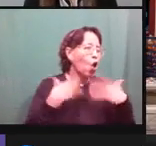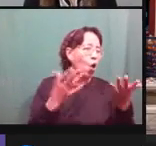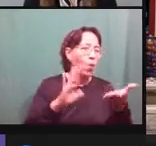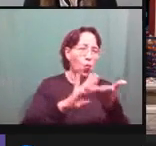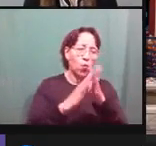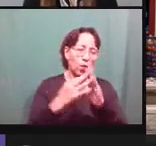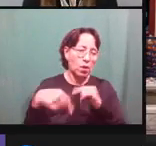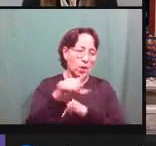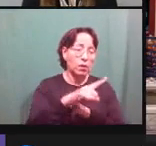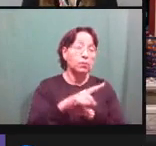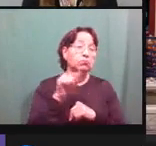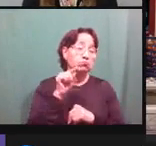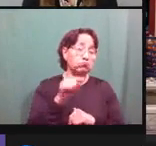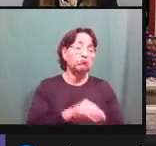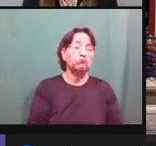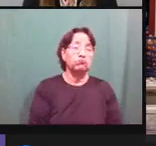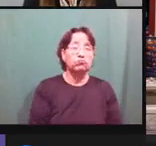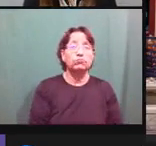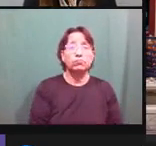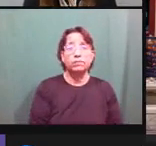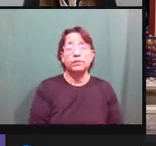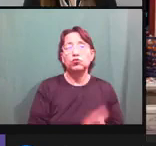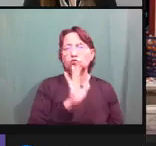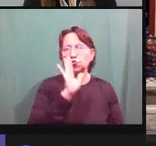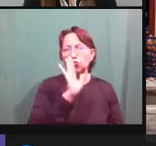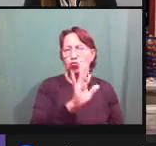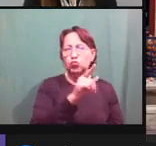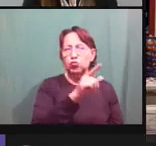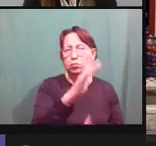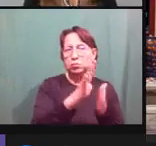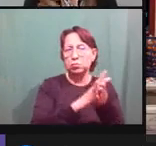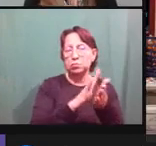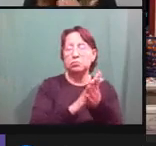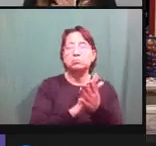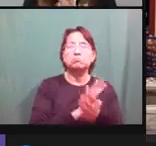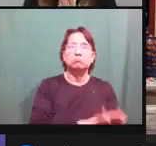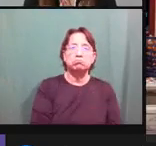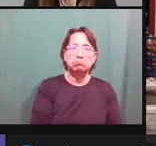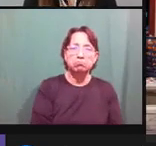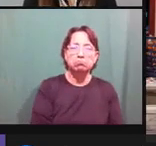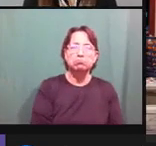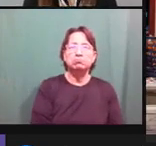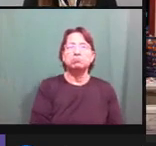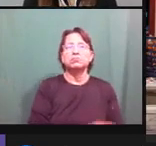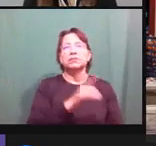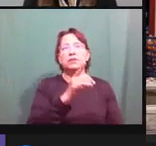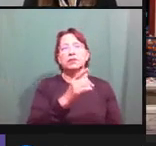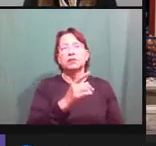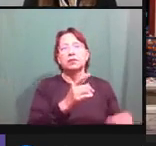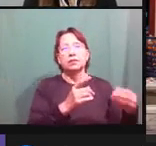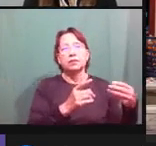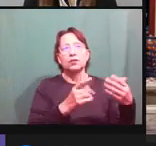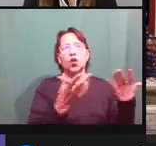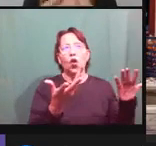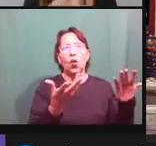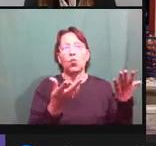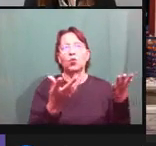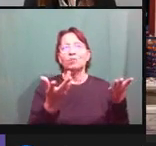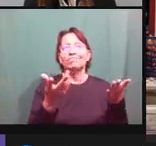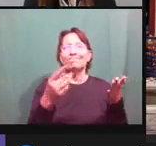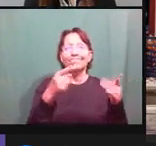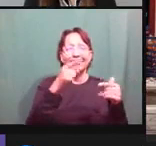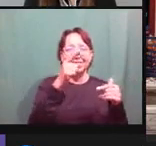comunidades, en la manera que ustedes abordan este, pues, el graffiti y el muralismo, de cómo a través de